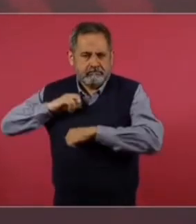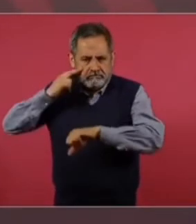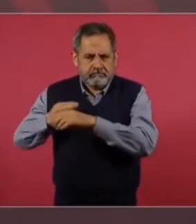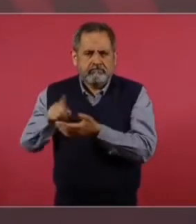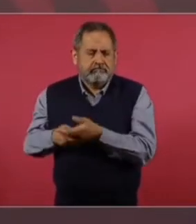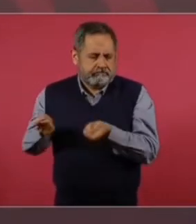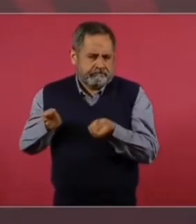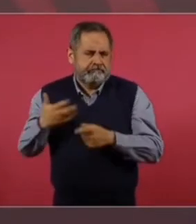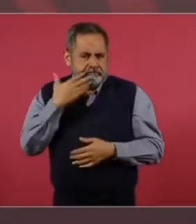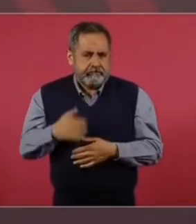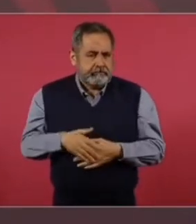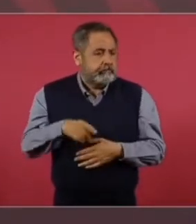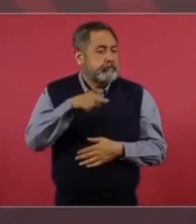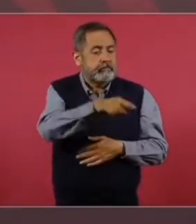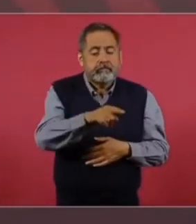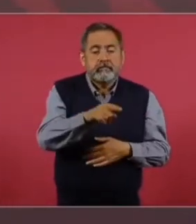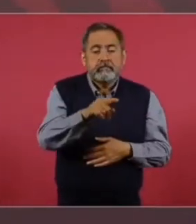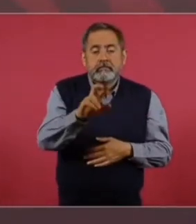Rural las asume